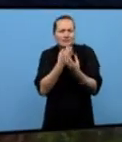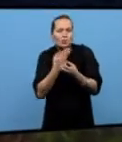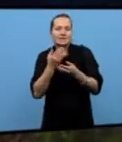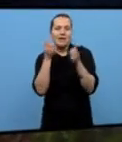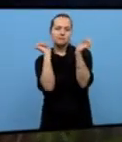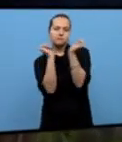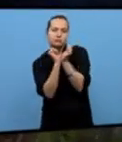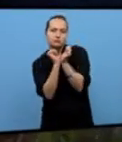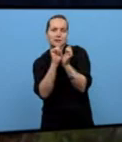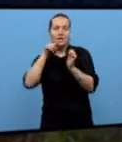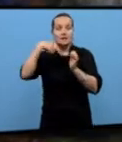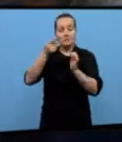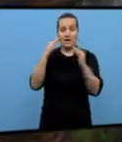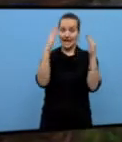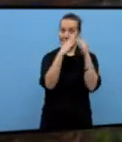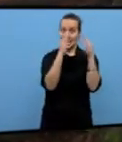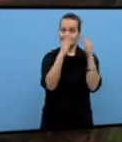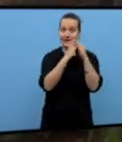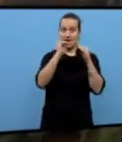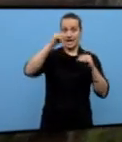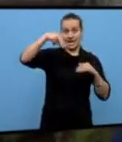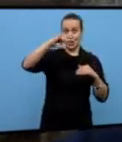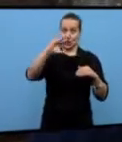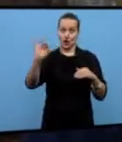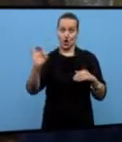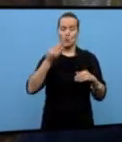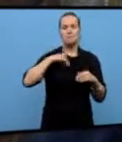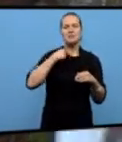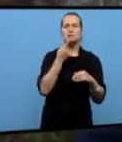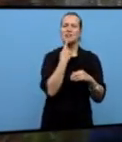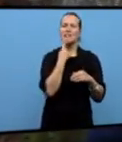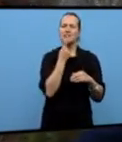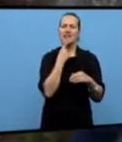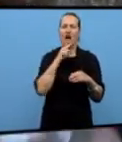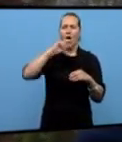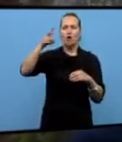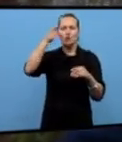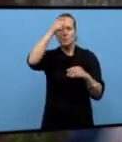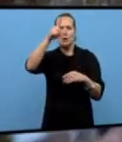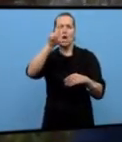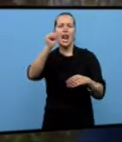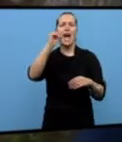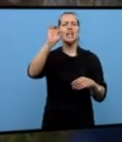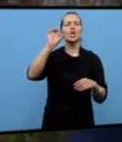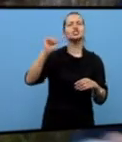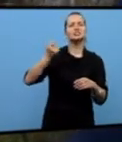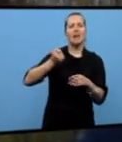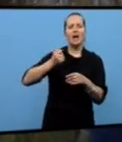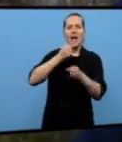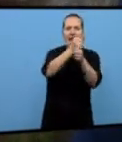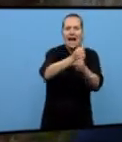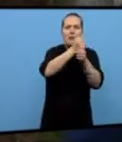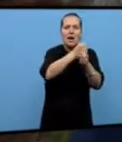casa de Incio, que é a primeira casa del Incio, casi á izquierda, e le dijeron que lo traían de Laiosa atado a la cola de un caballo e que lo iban